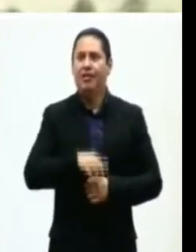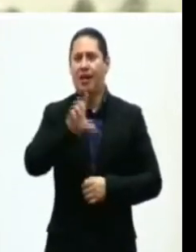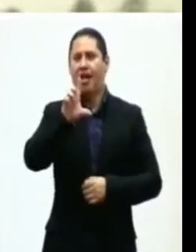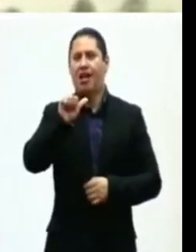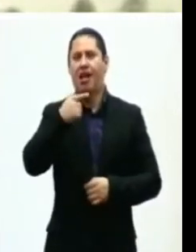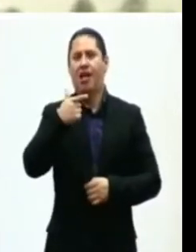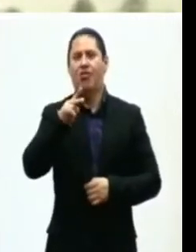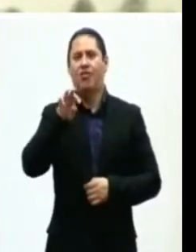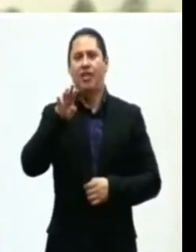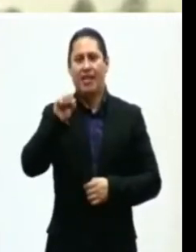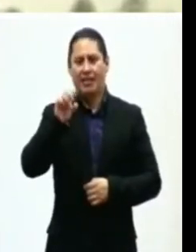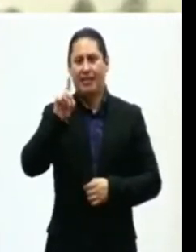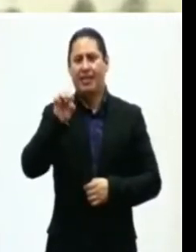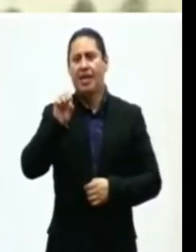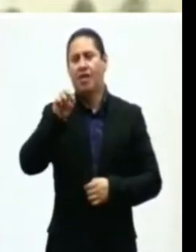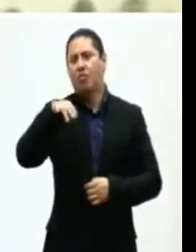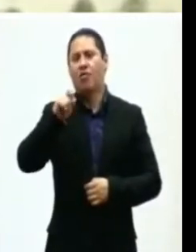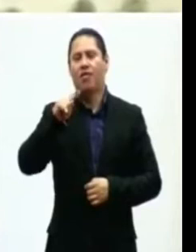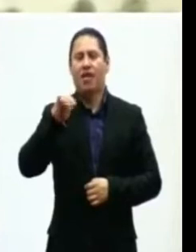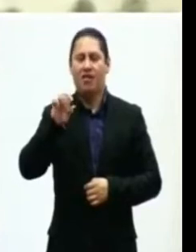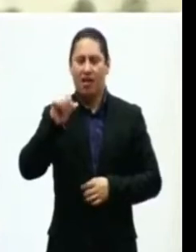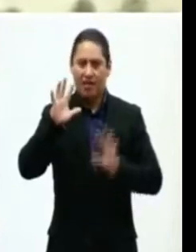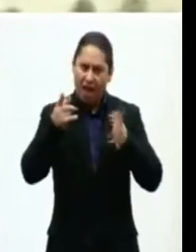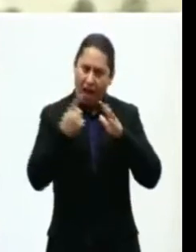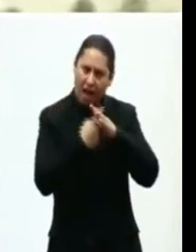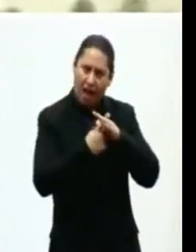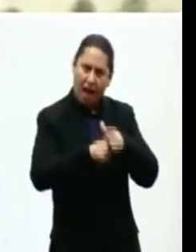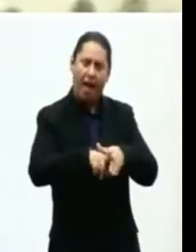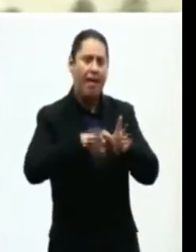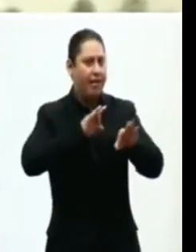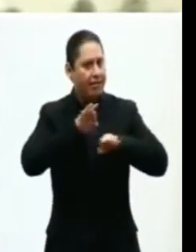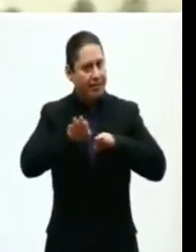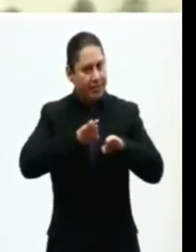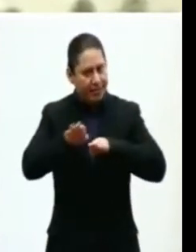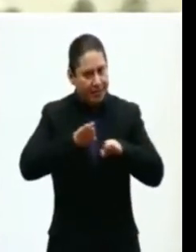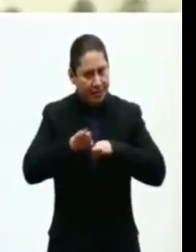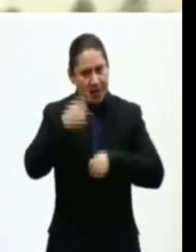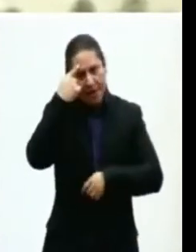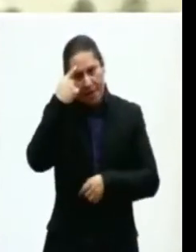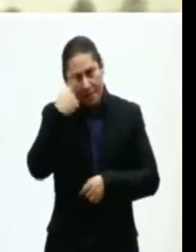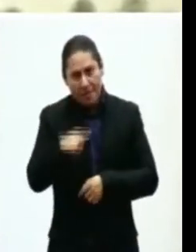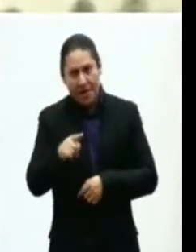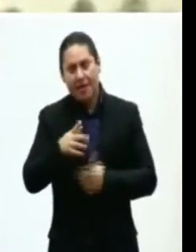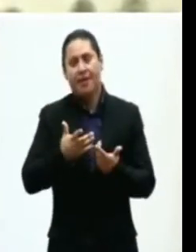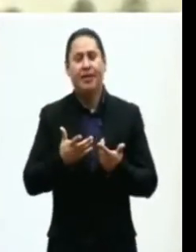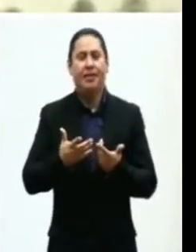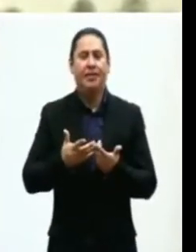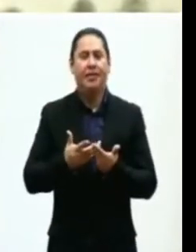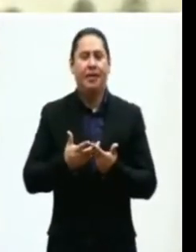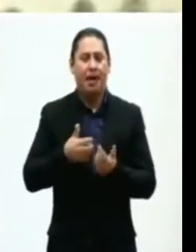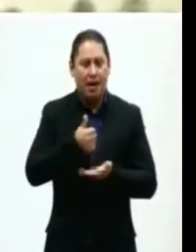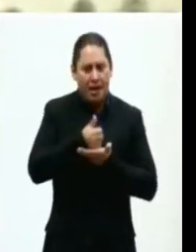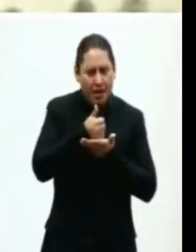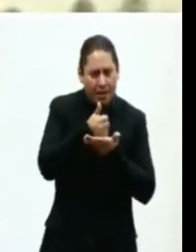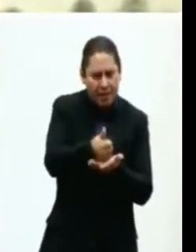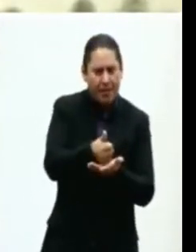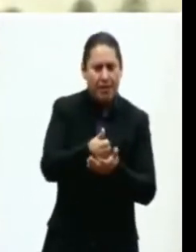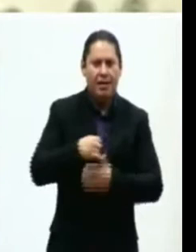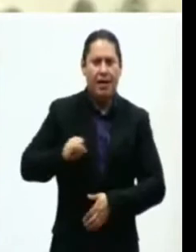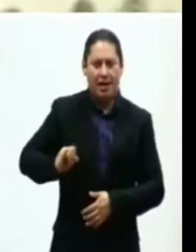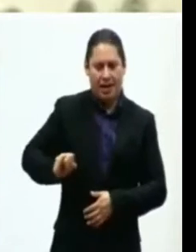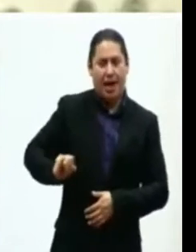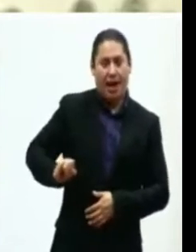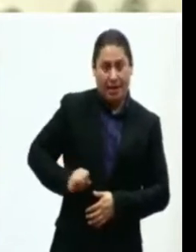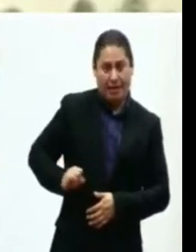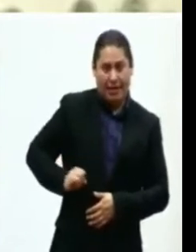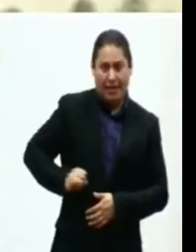de Montebello, puedan iniciar con los trabajos relativos a su objetivo de creación, que es de interés de todas y